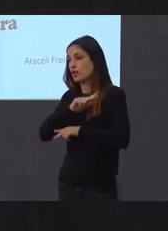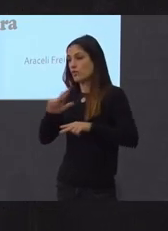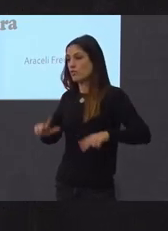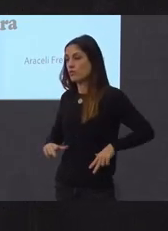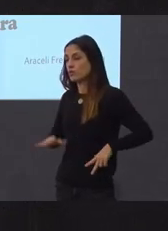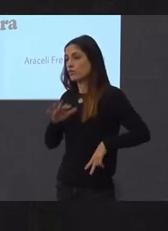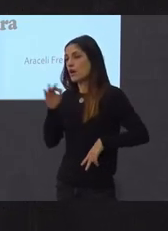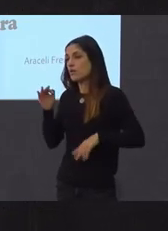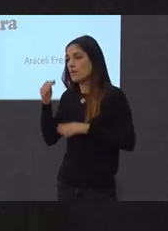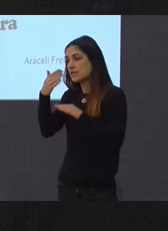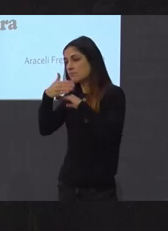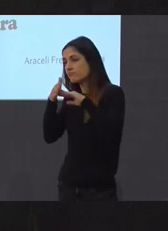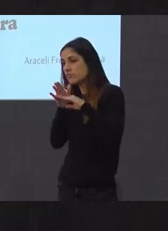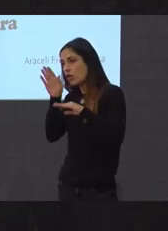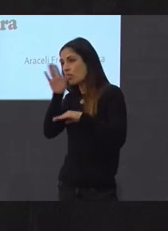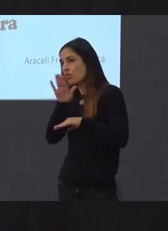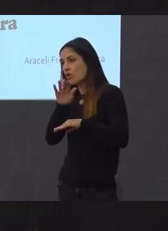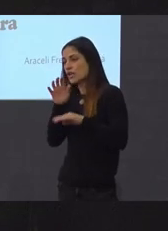Castela e León.